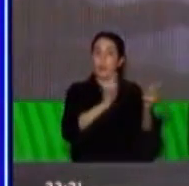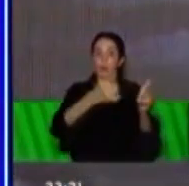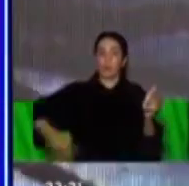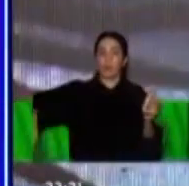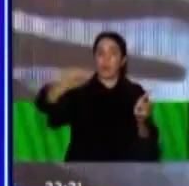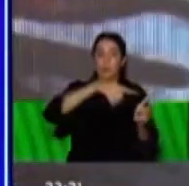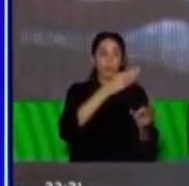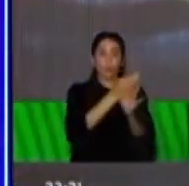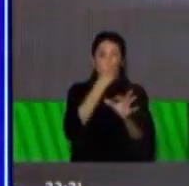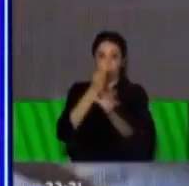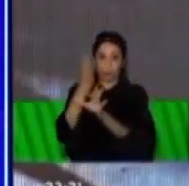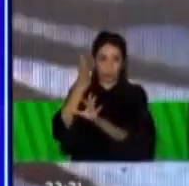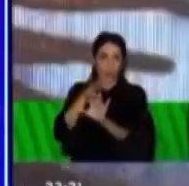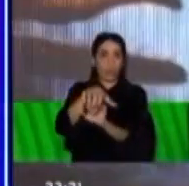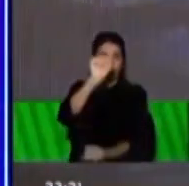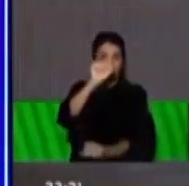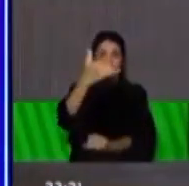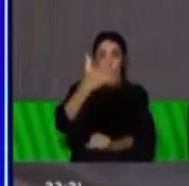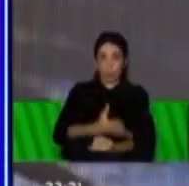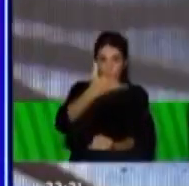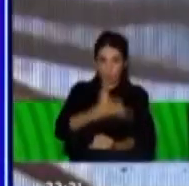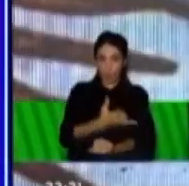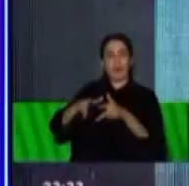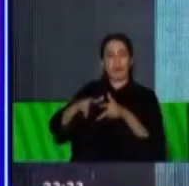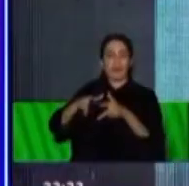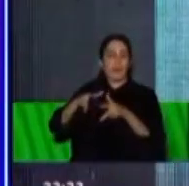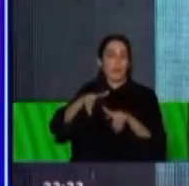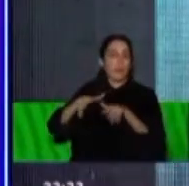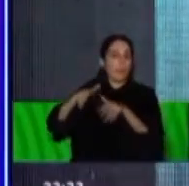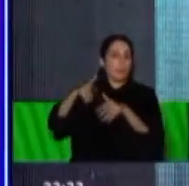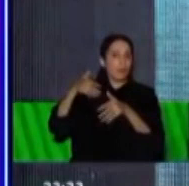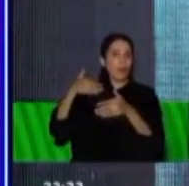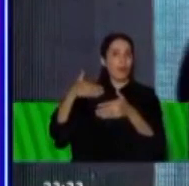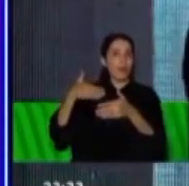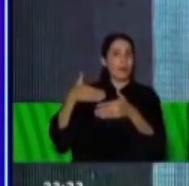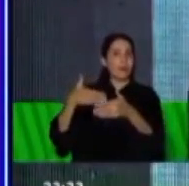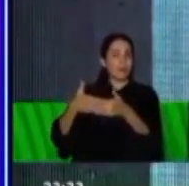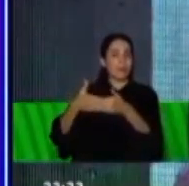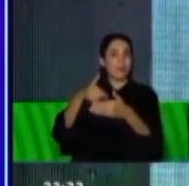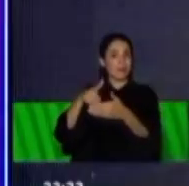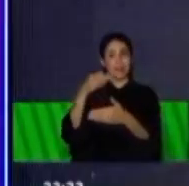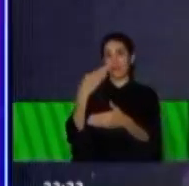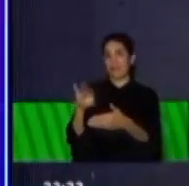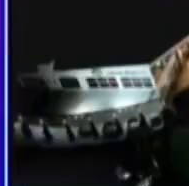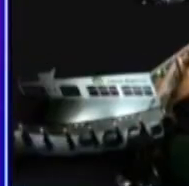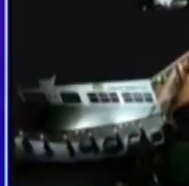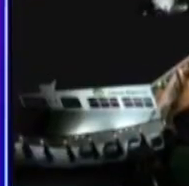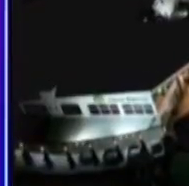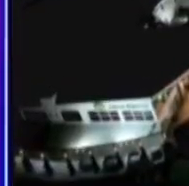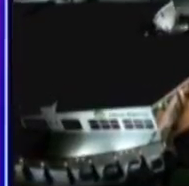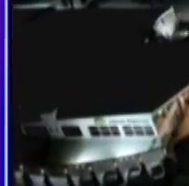sea obligatorio. Y acá está el punto, ¿no? Creo que la historia lo ha demostrado, ¿no? O sea, la